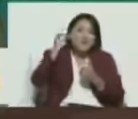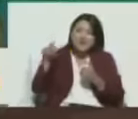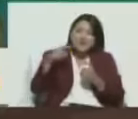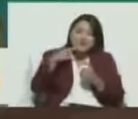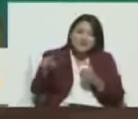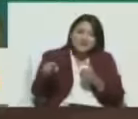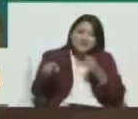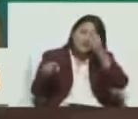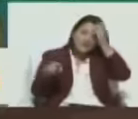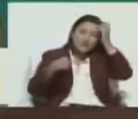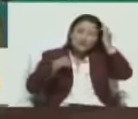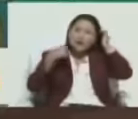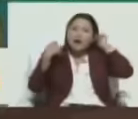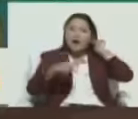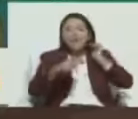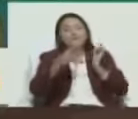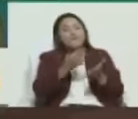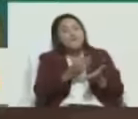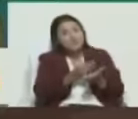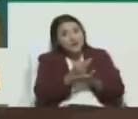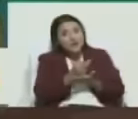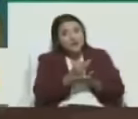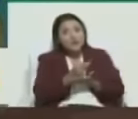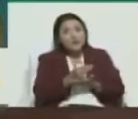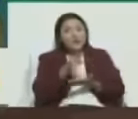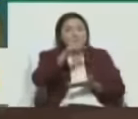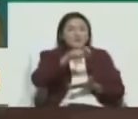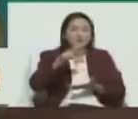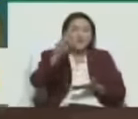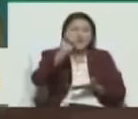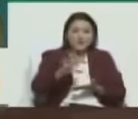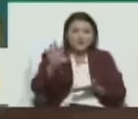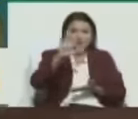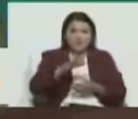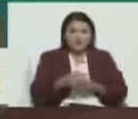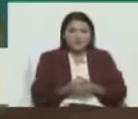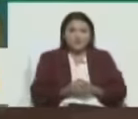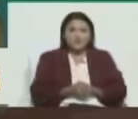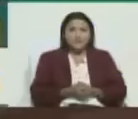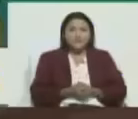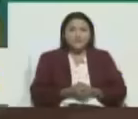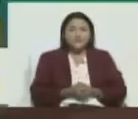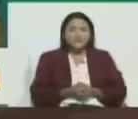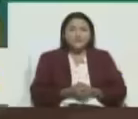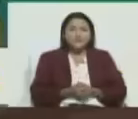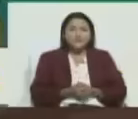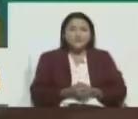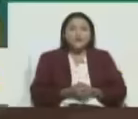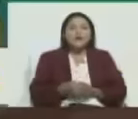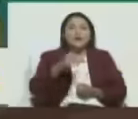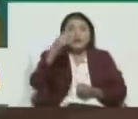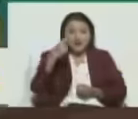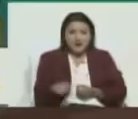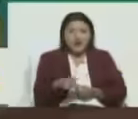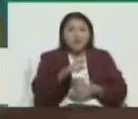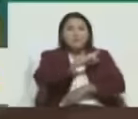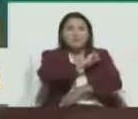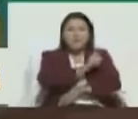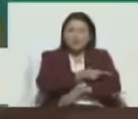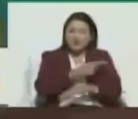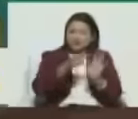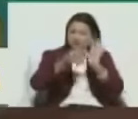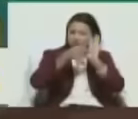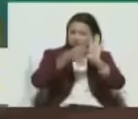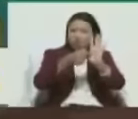del mensaje movilizado del pueblo venezolano. Estoy seguro que el mensaje poderoso de unidad que vamos a dar el 3 de